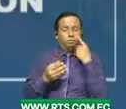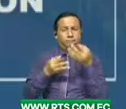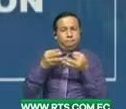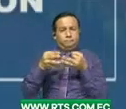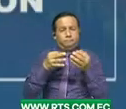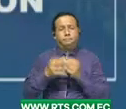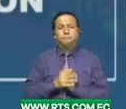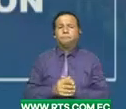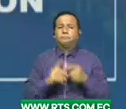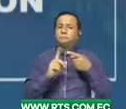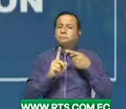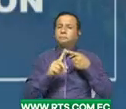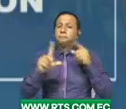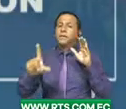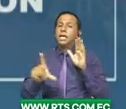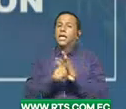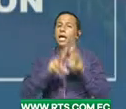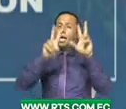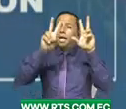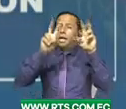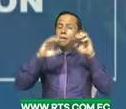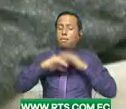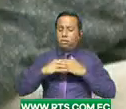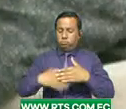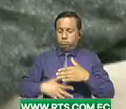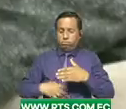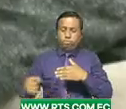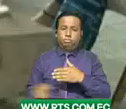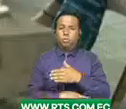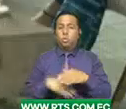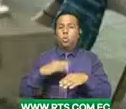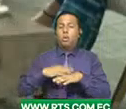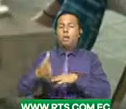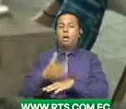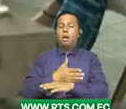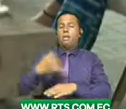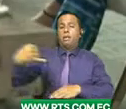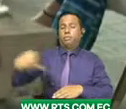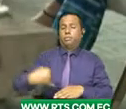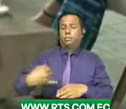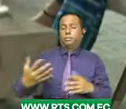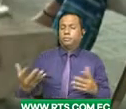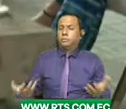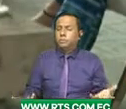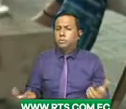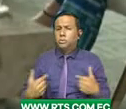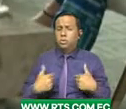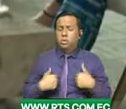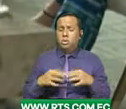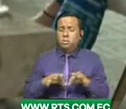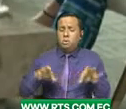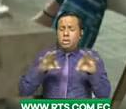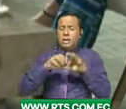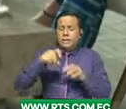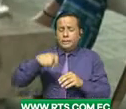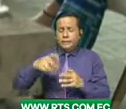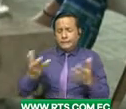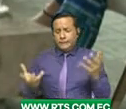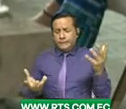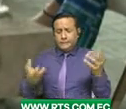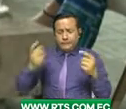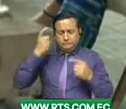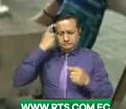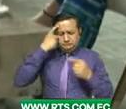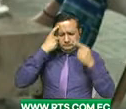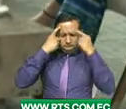Ley de interrupción del embarazo en casos de violación. Tengo que llenarme de razones para firmar un documento, hacerlo con absoluto sentido